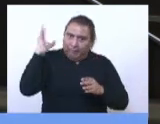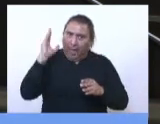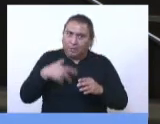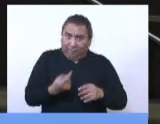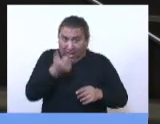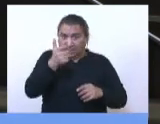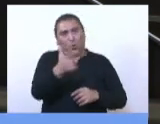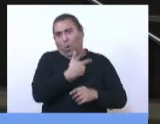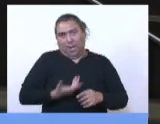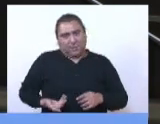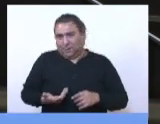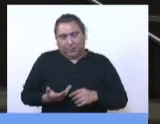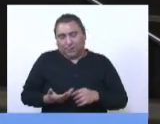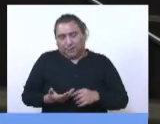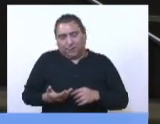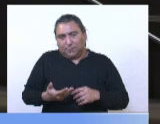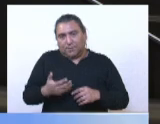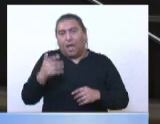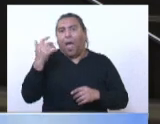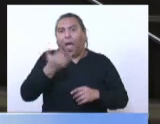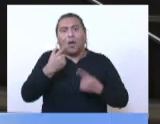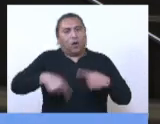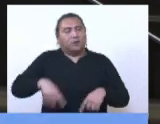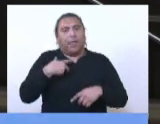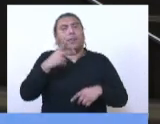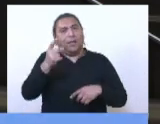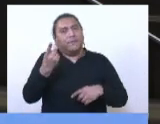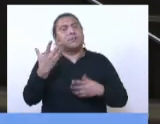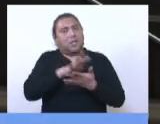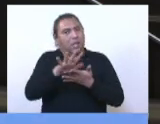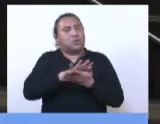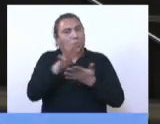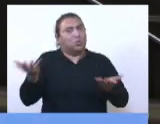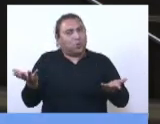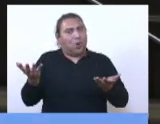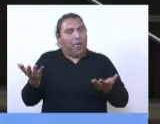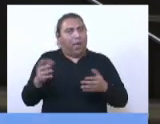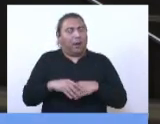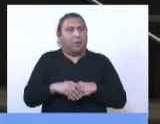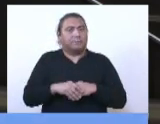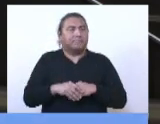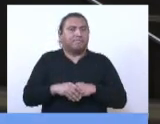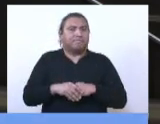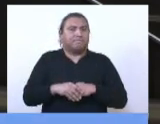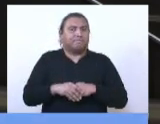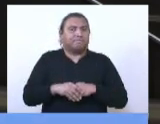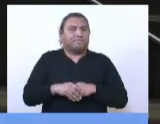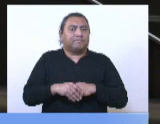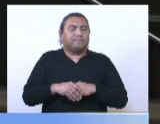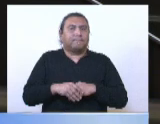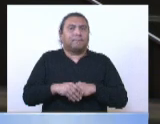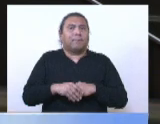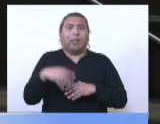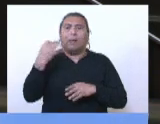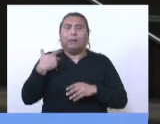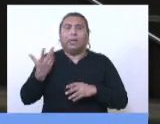ser fácil acá está hay cosas que son muy difíciles de recomponer porque hay que hay que jugar 46 mil millones